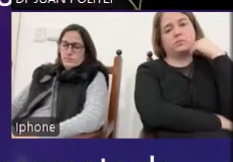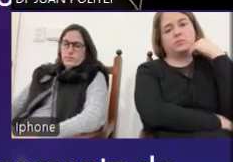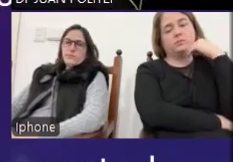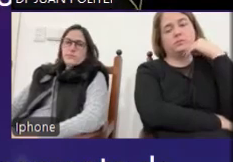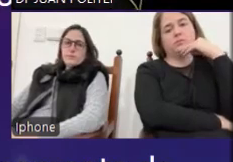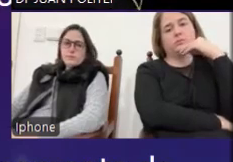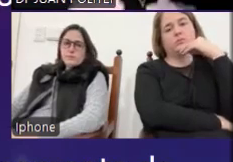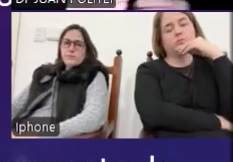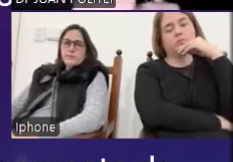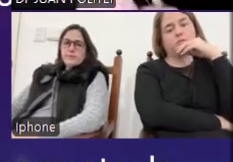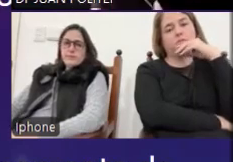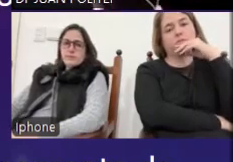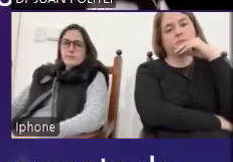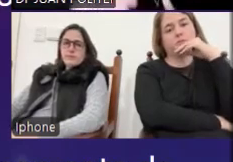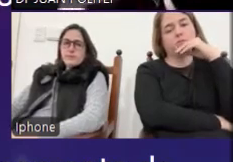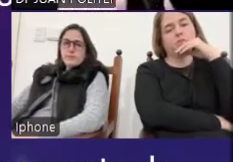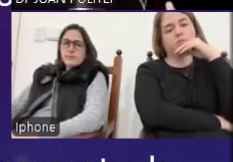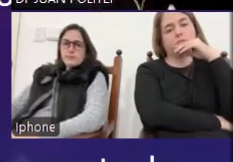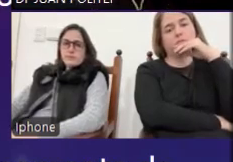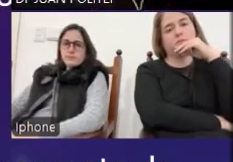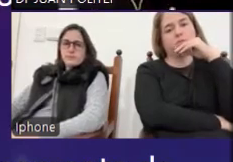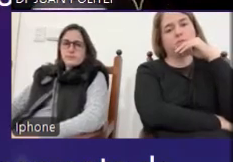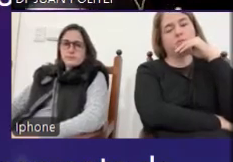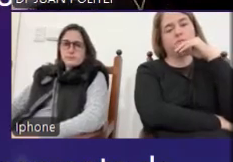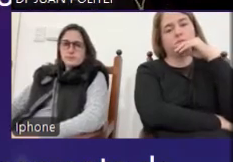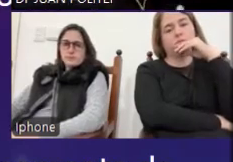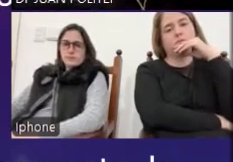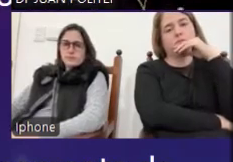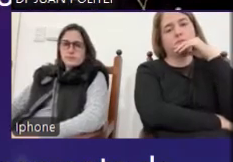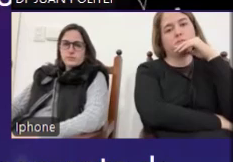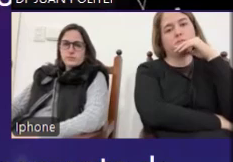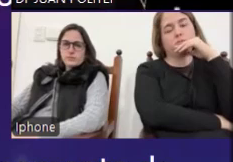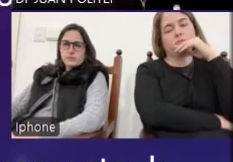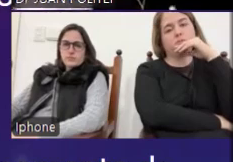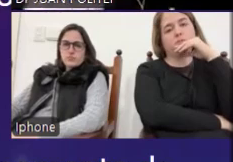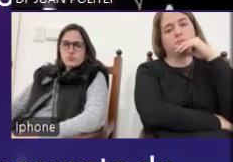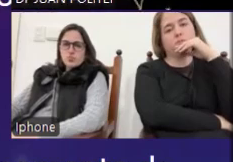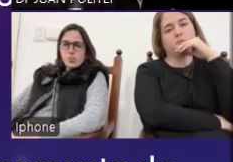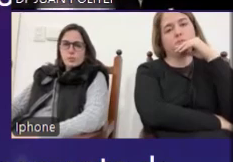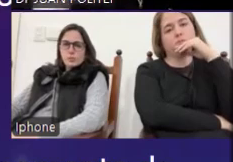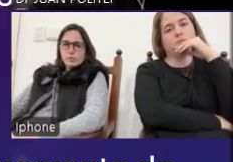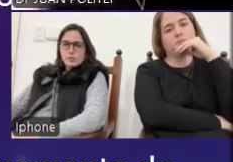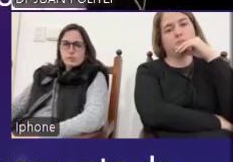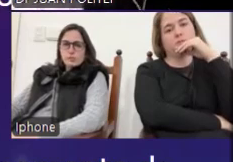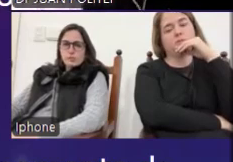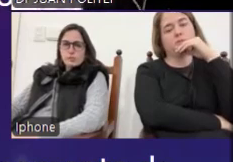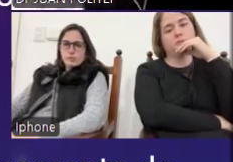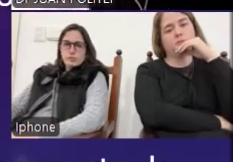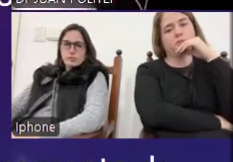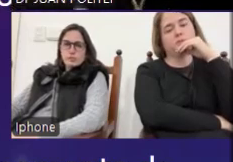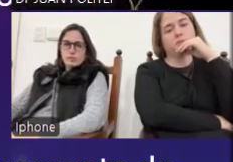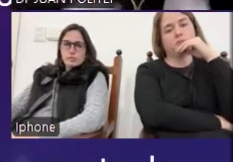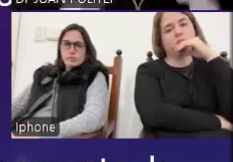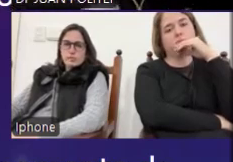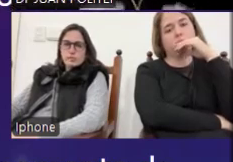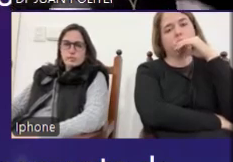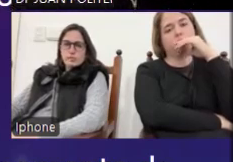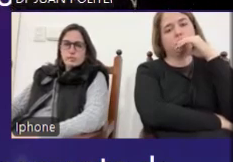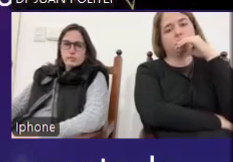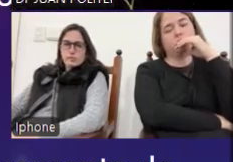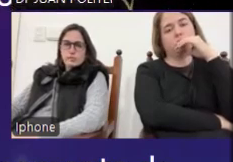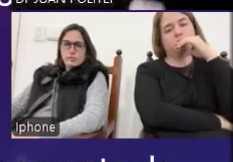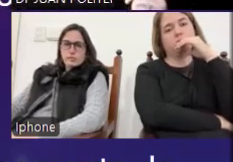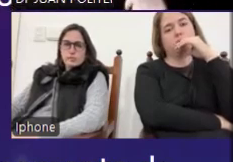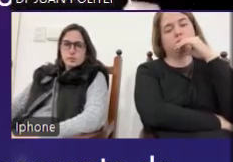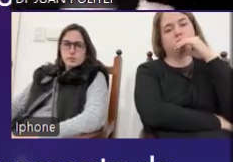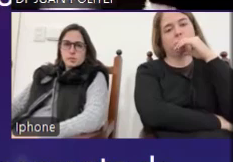1 y 2. Con el tiempo, probablemente pocos meses después, empieza la fase 3. Los pacientes que entran en